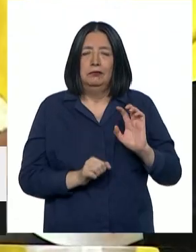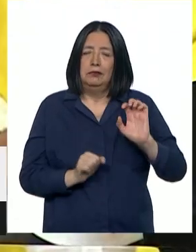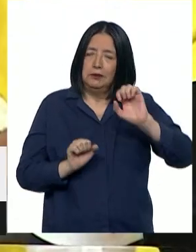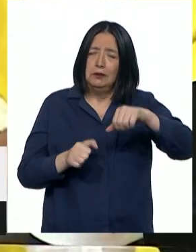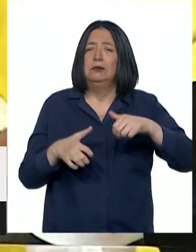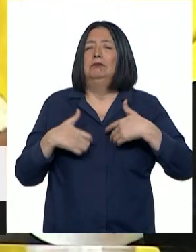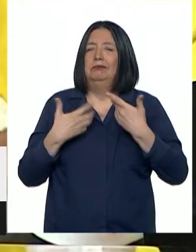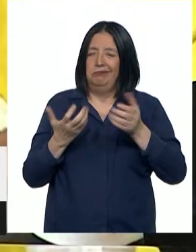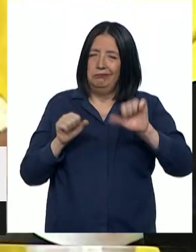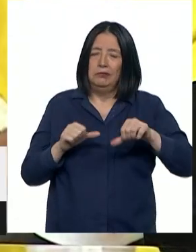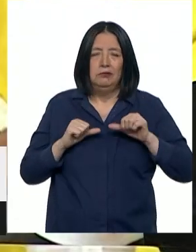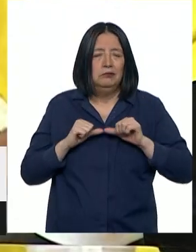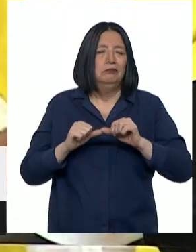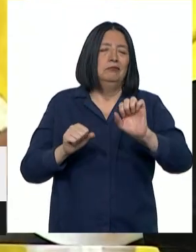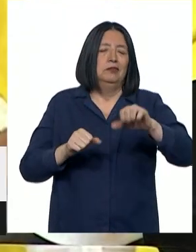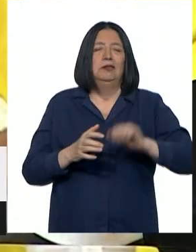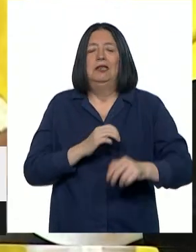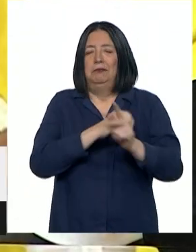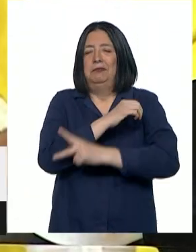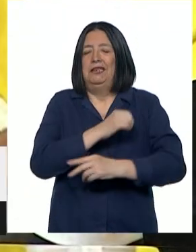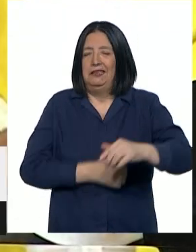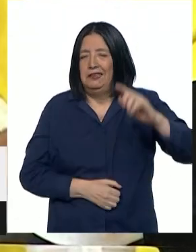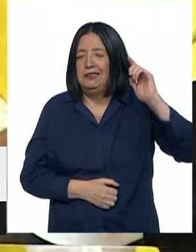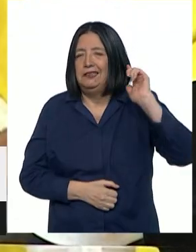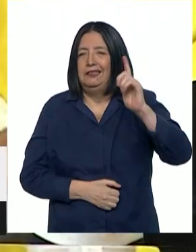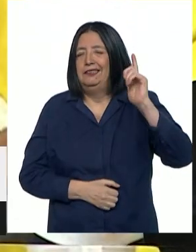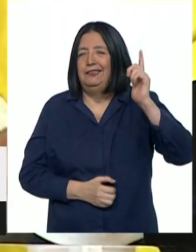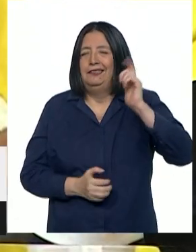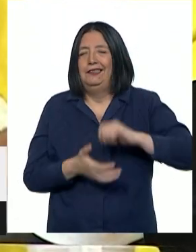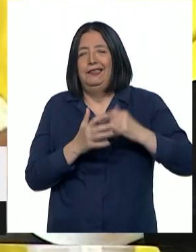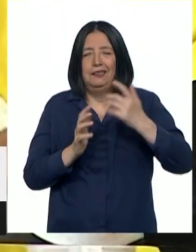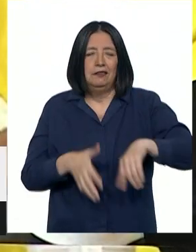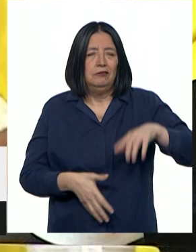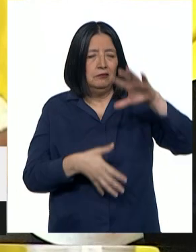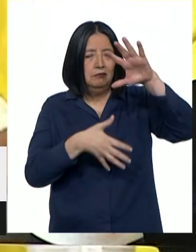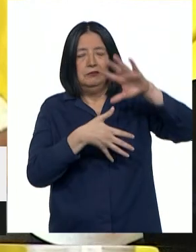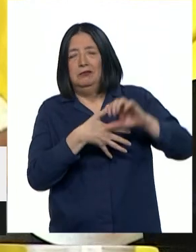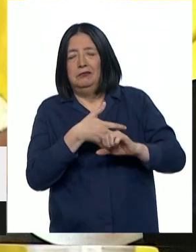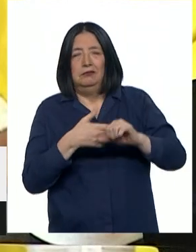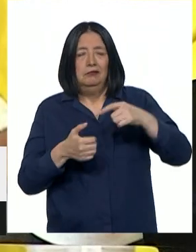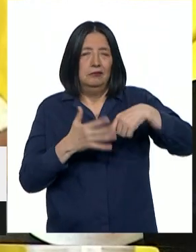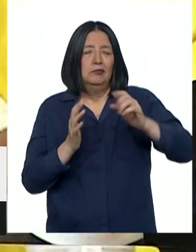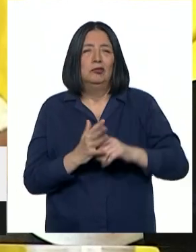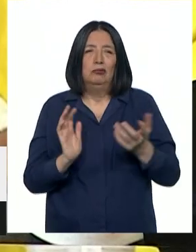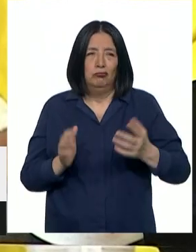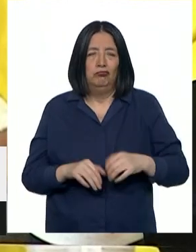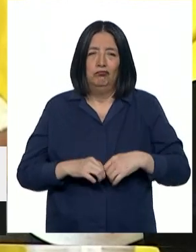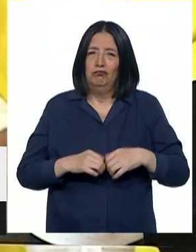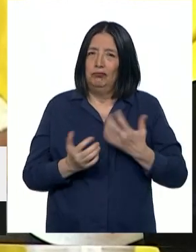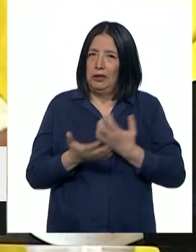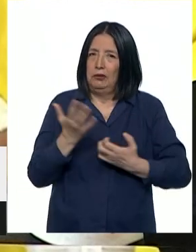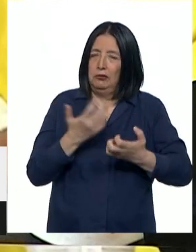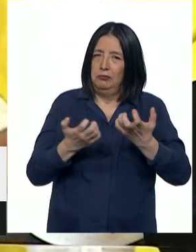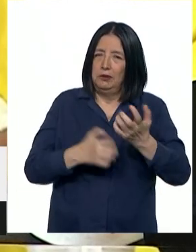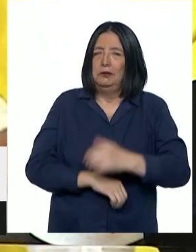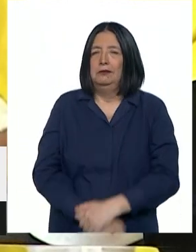y podamos seguir el país que está liderando en la región su crecimiento económico